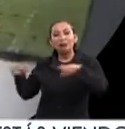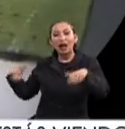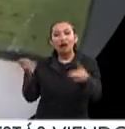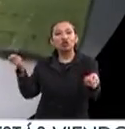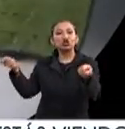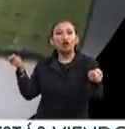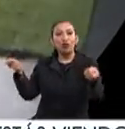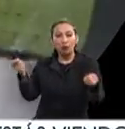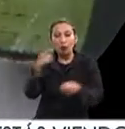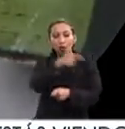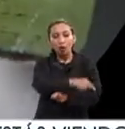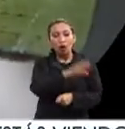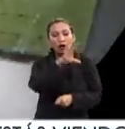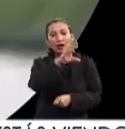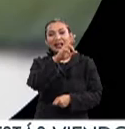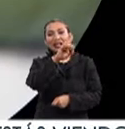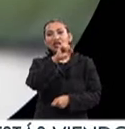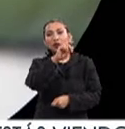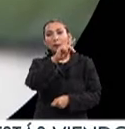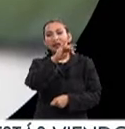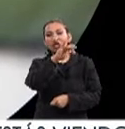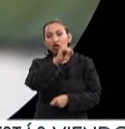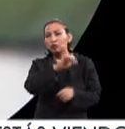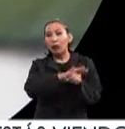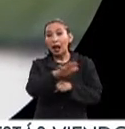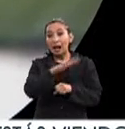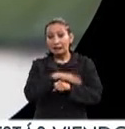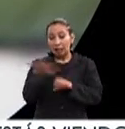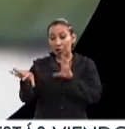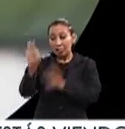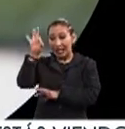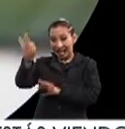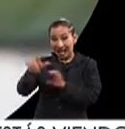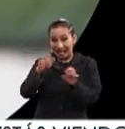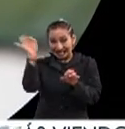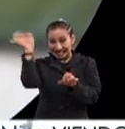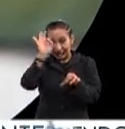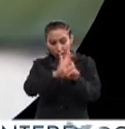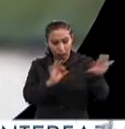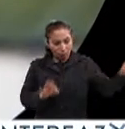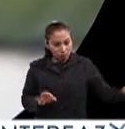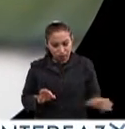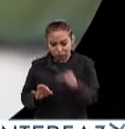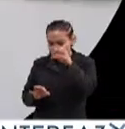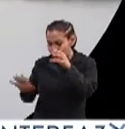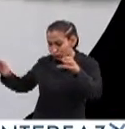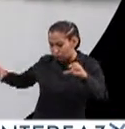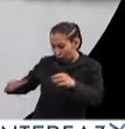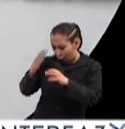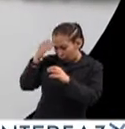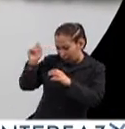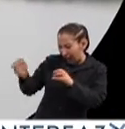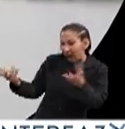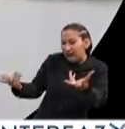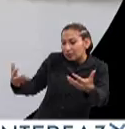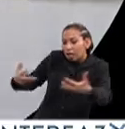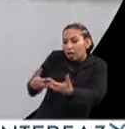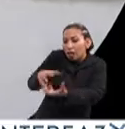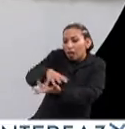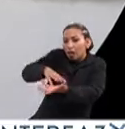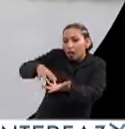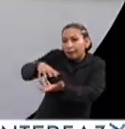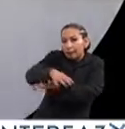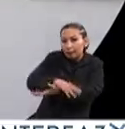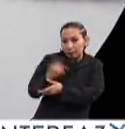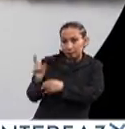de ellos son los crisópidos. Entonces se eligió este insecto y lo que se está haciendo es conocer su comportamiento. En